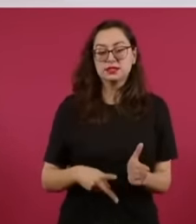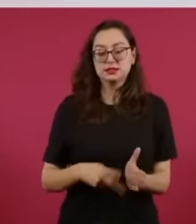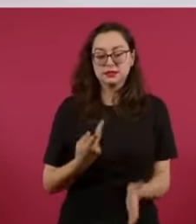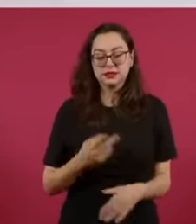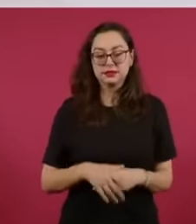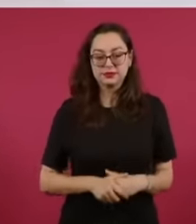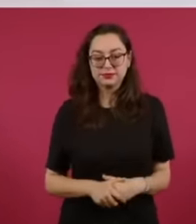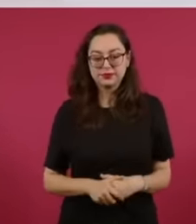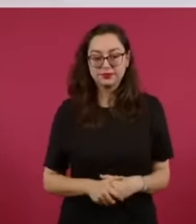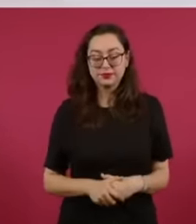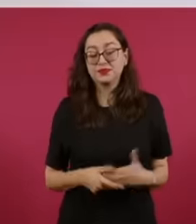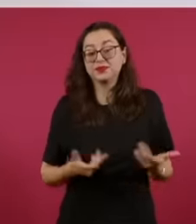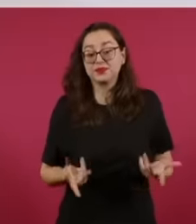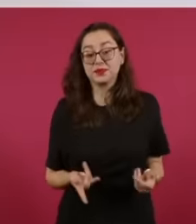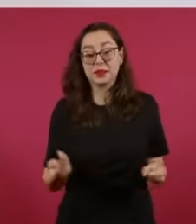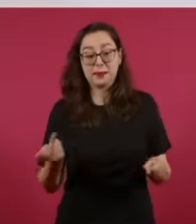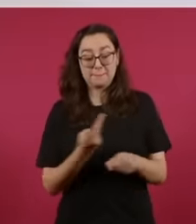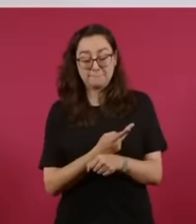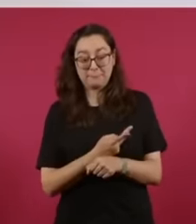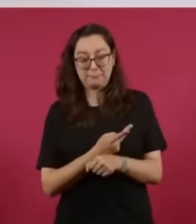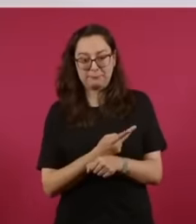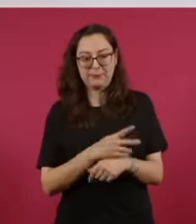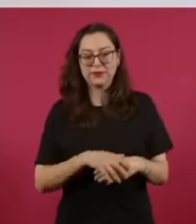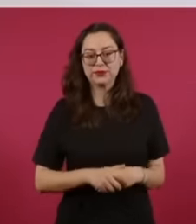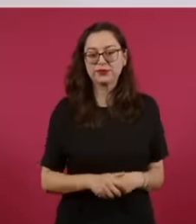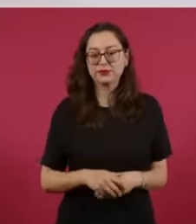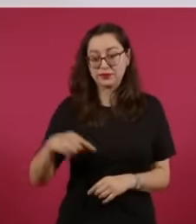porque el corresponsal